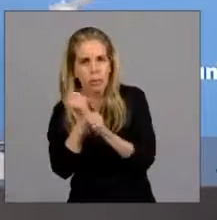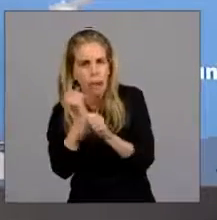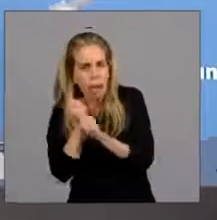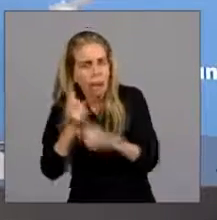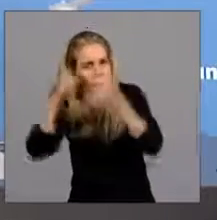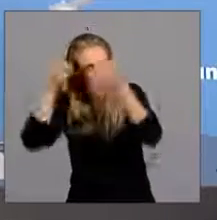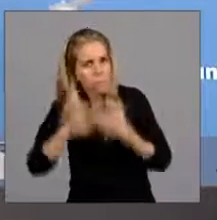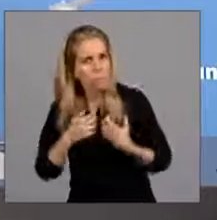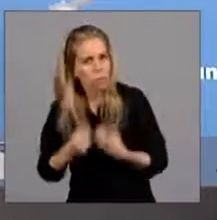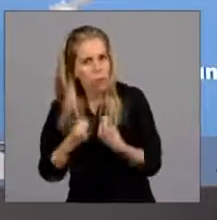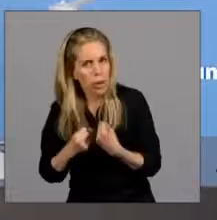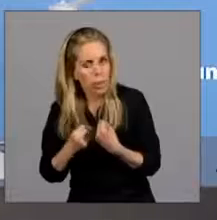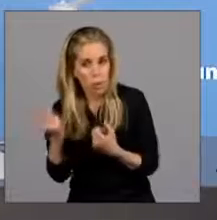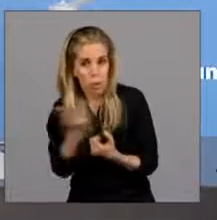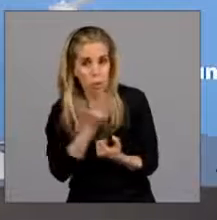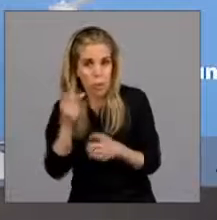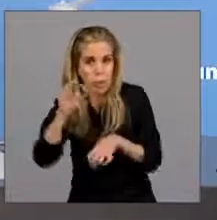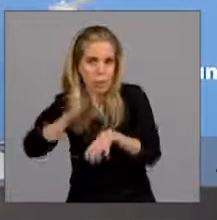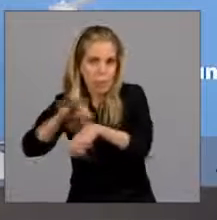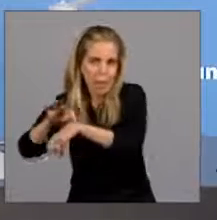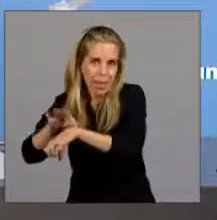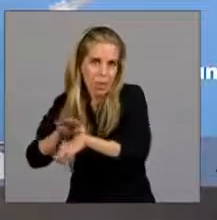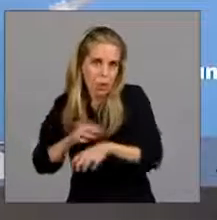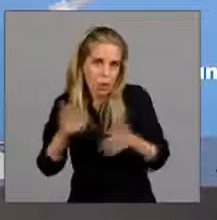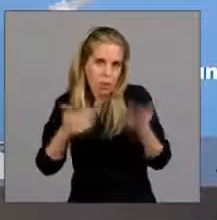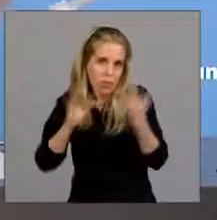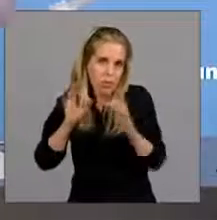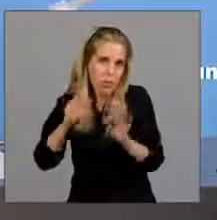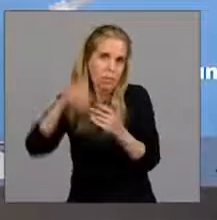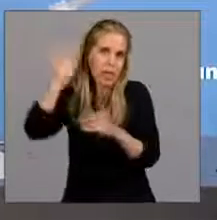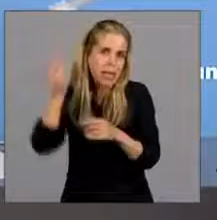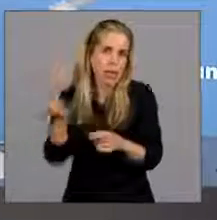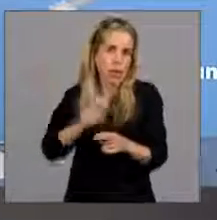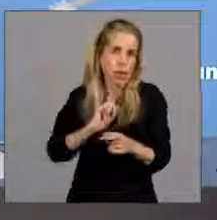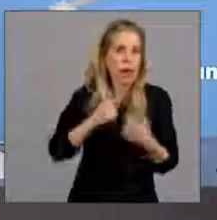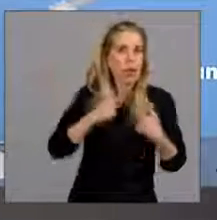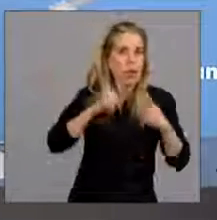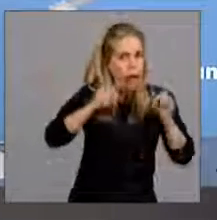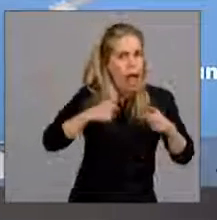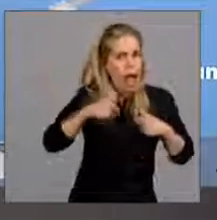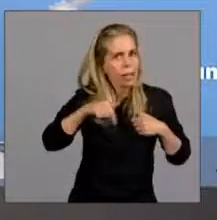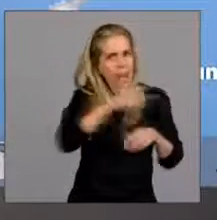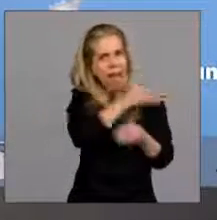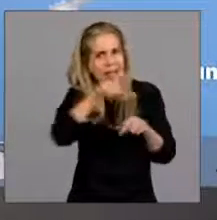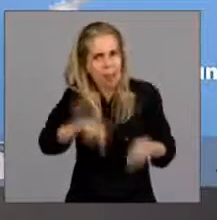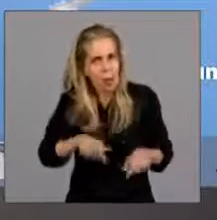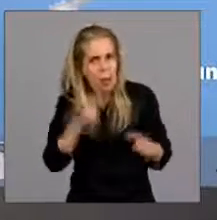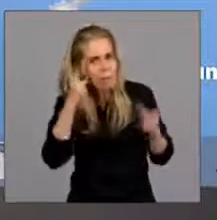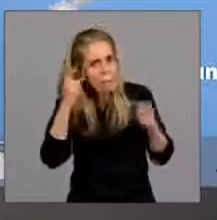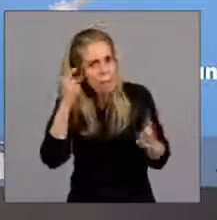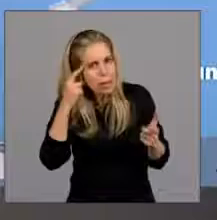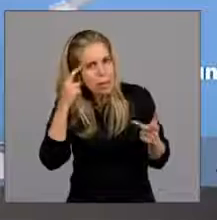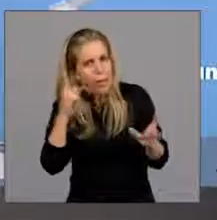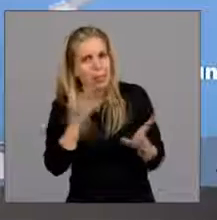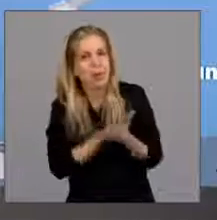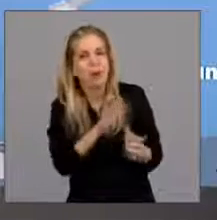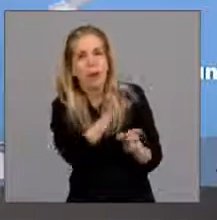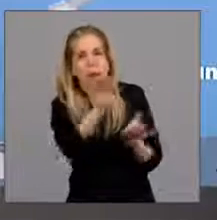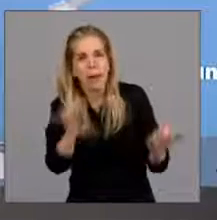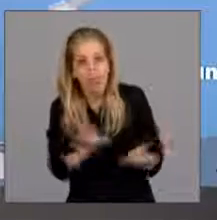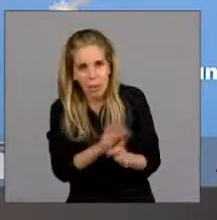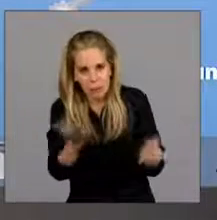Y ven, son médicos, tienen ventaja sobre mí, aunque ya a esta altura confieso que en epidemiología estoy bastante experto, digo,